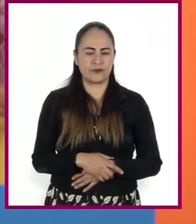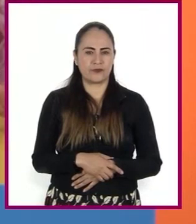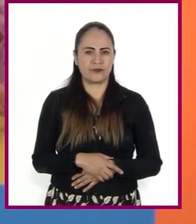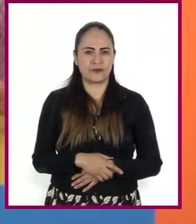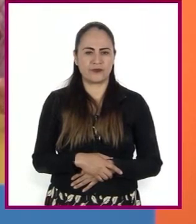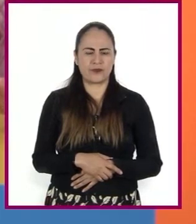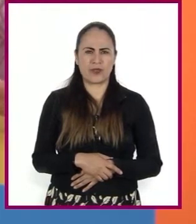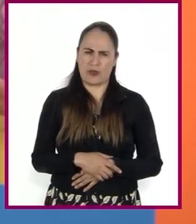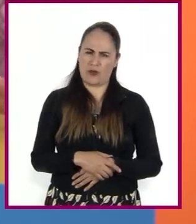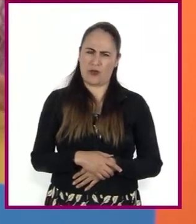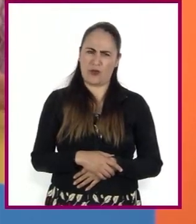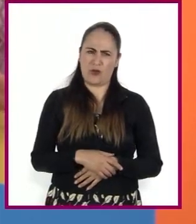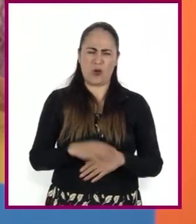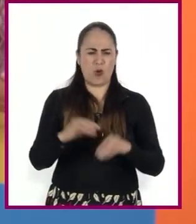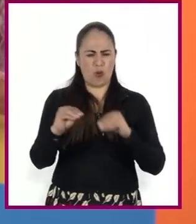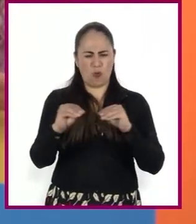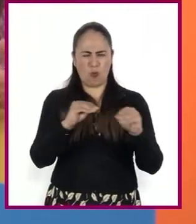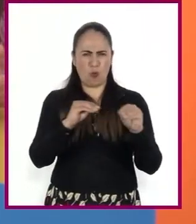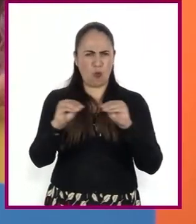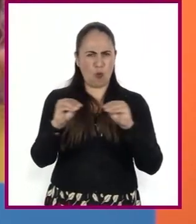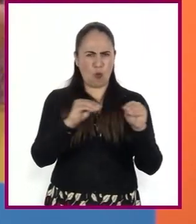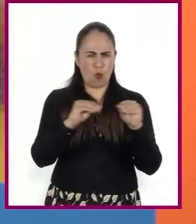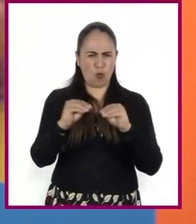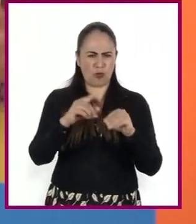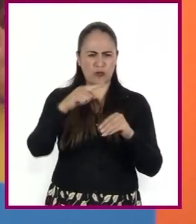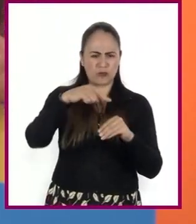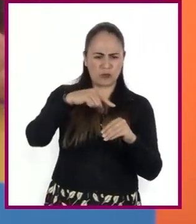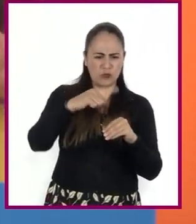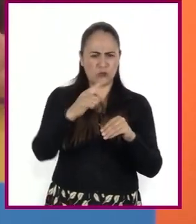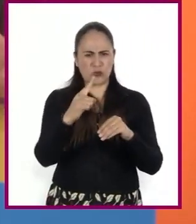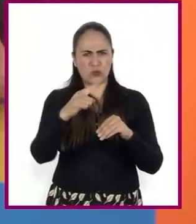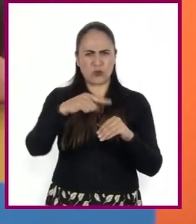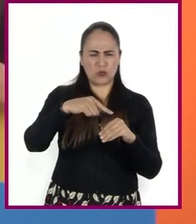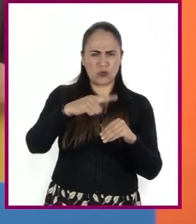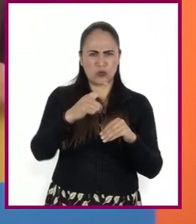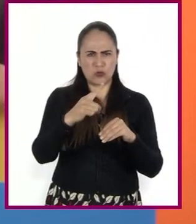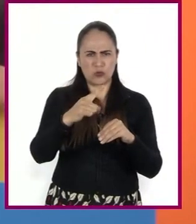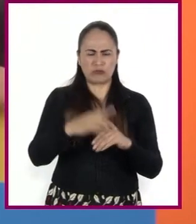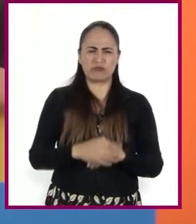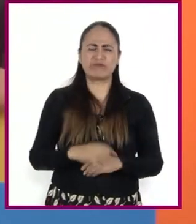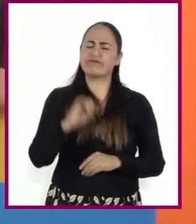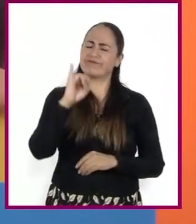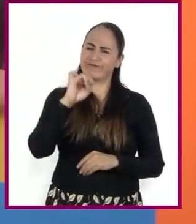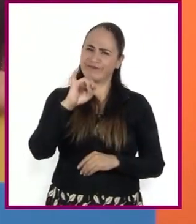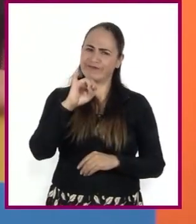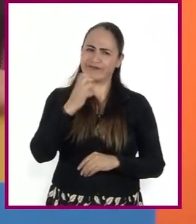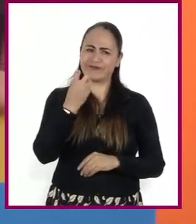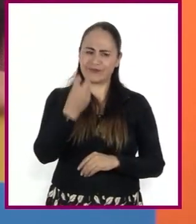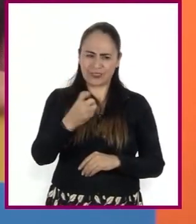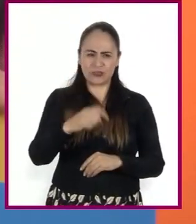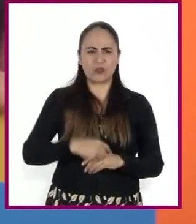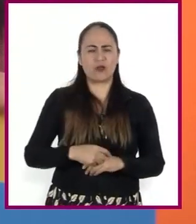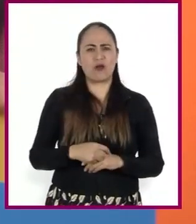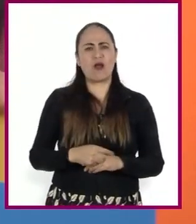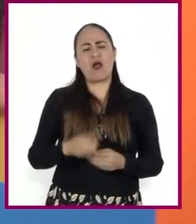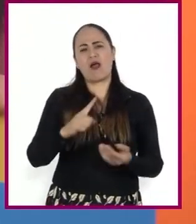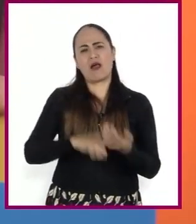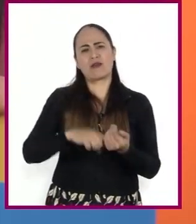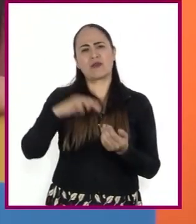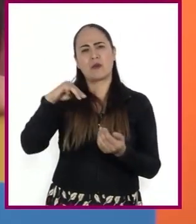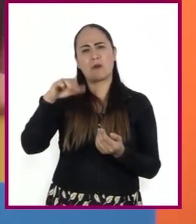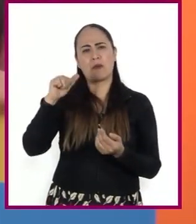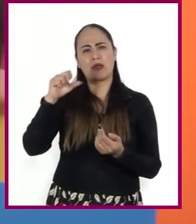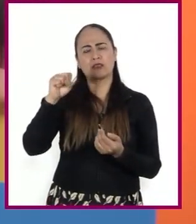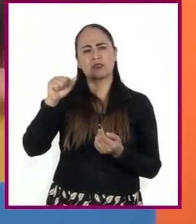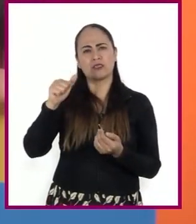Empiezan a moverse las puntas de las velas, maestra. Bajan y suben. Así es, las velas van perdiendo masa en cada gota